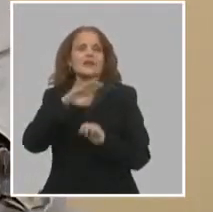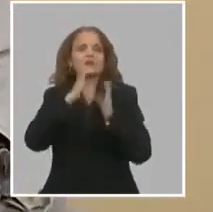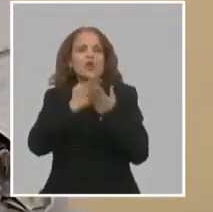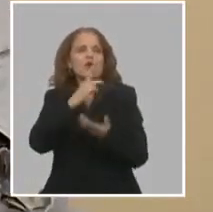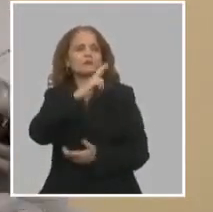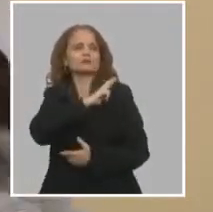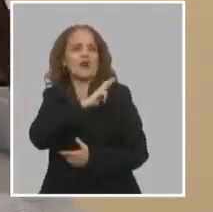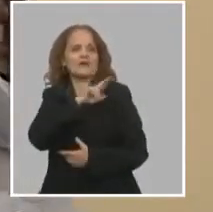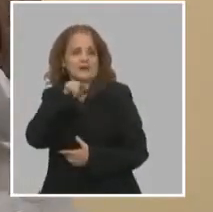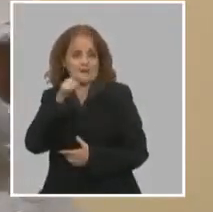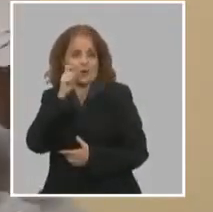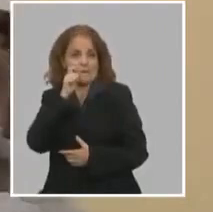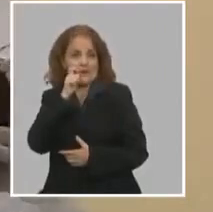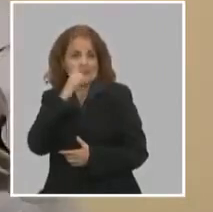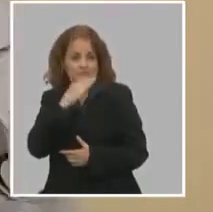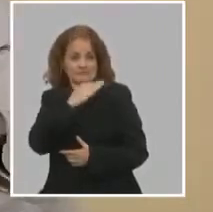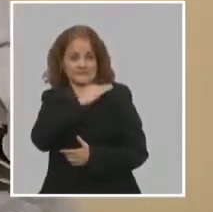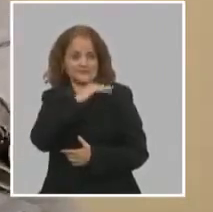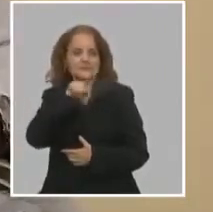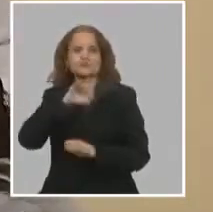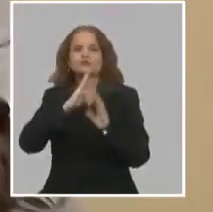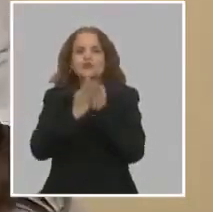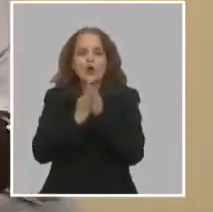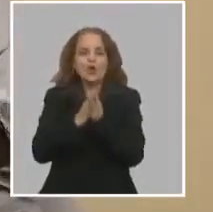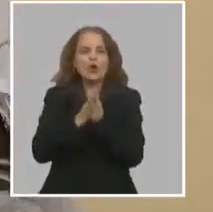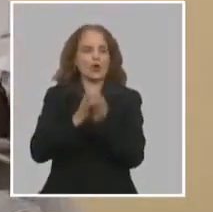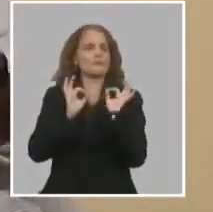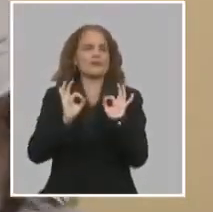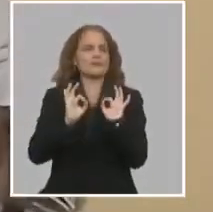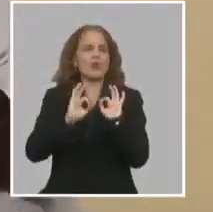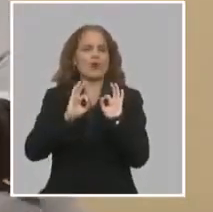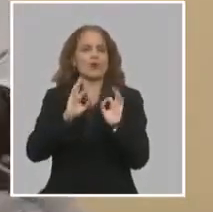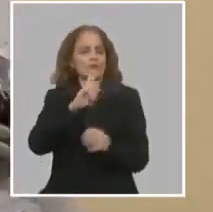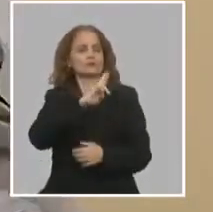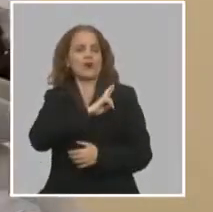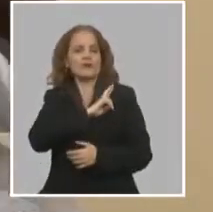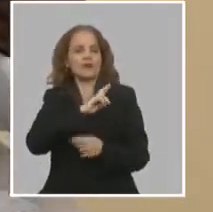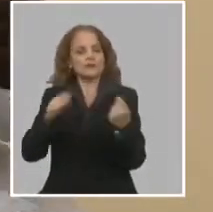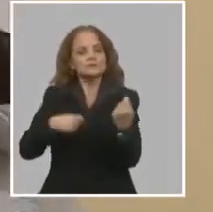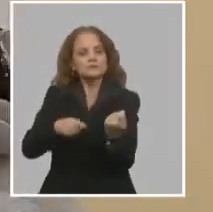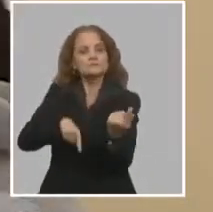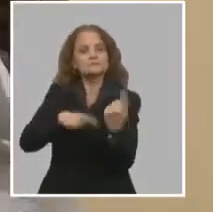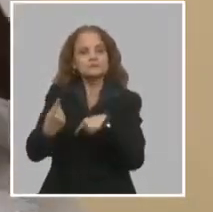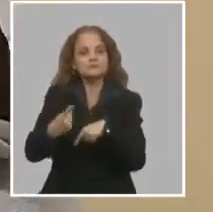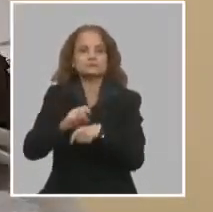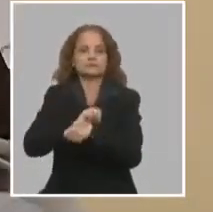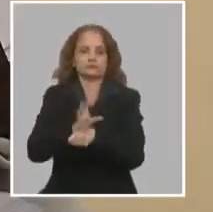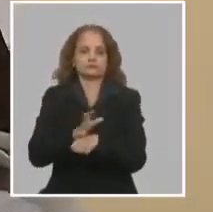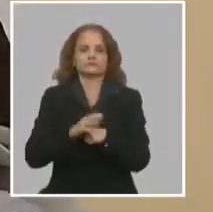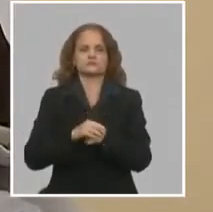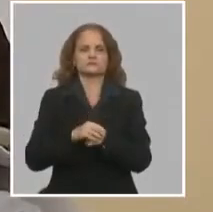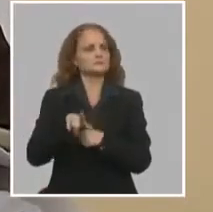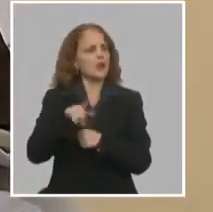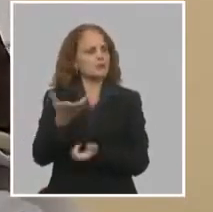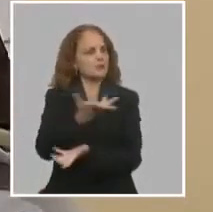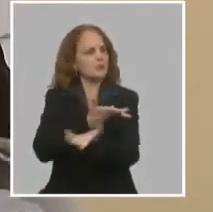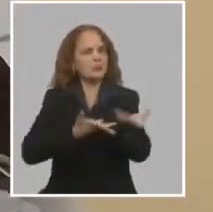el país. Y bueno, rápidamente todo fue bien, todo fluyó bien. La